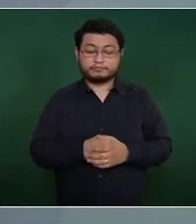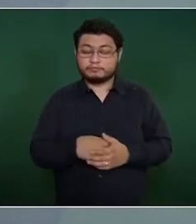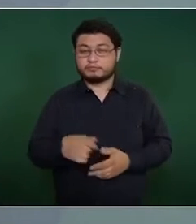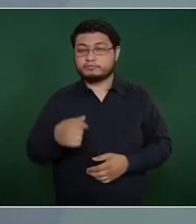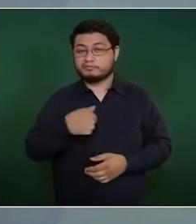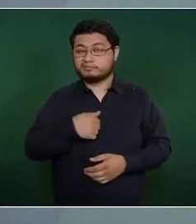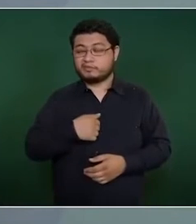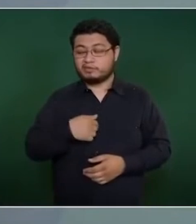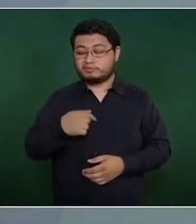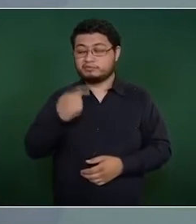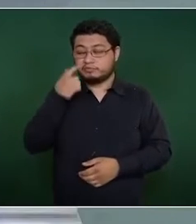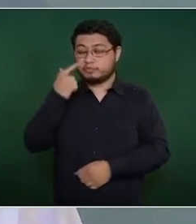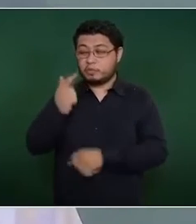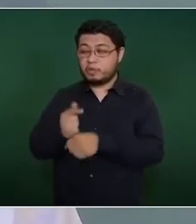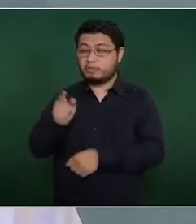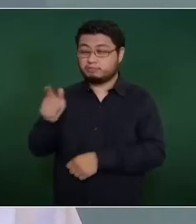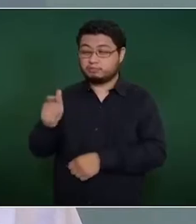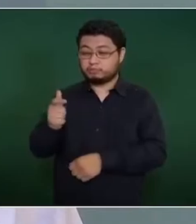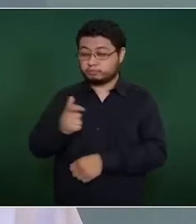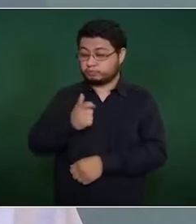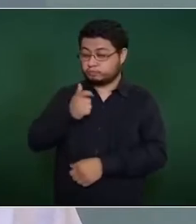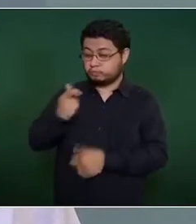se gasta mucho